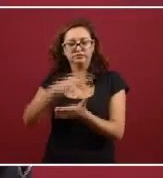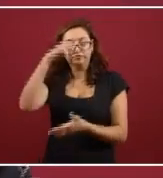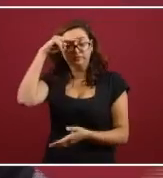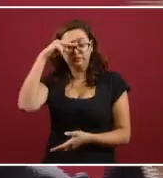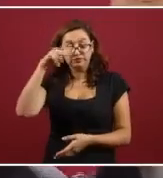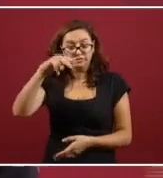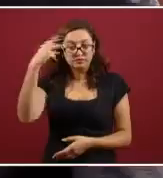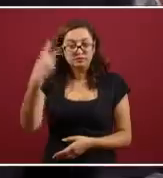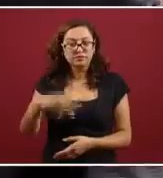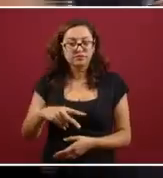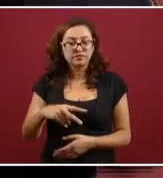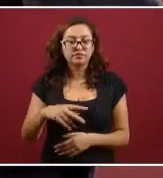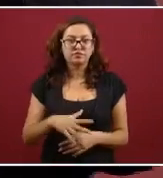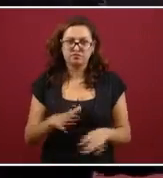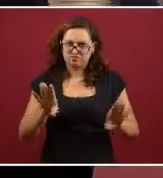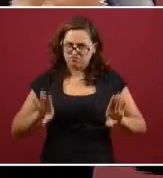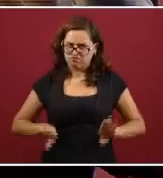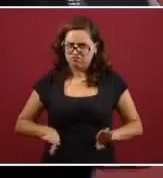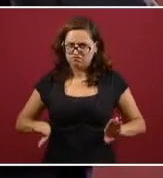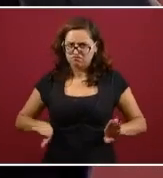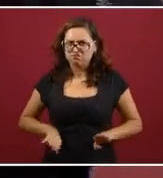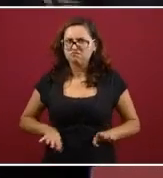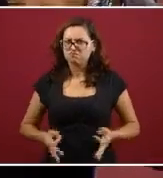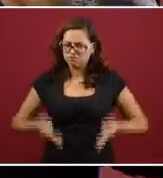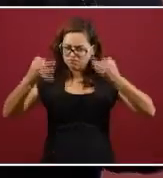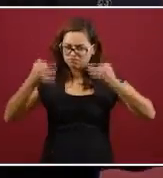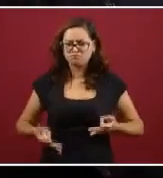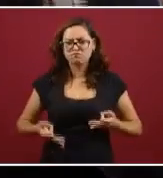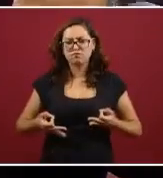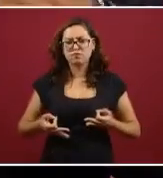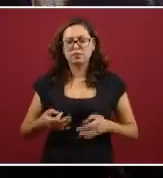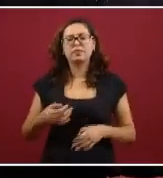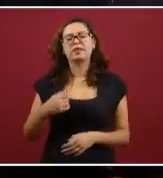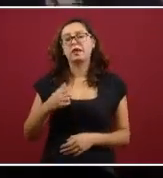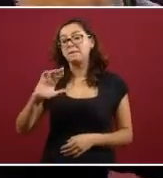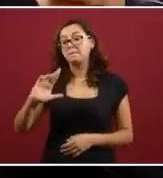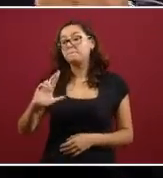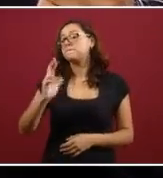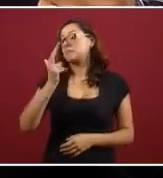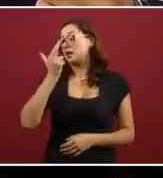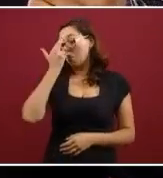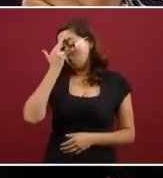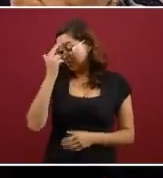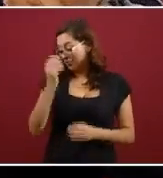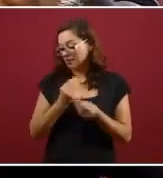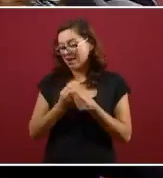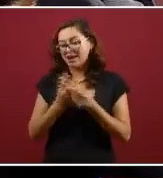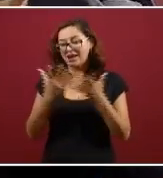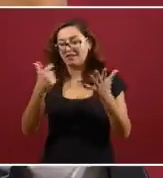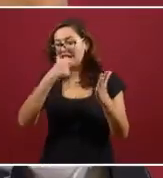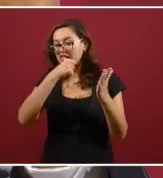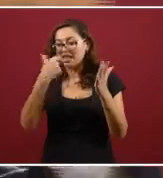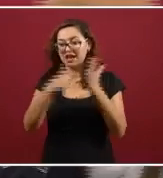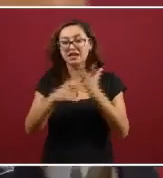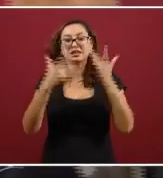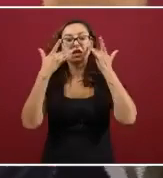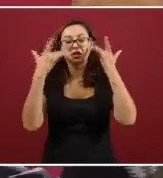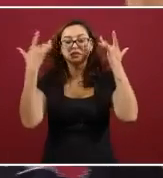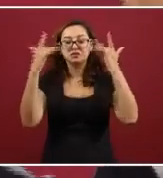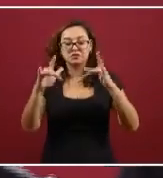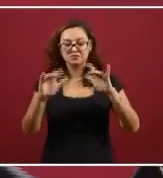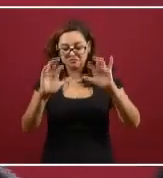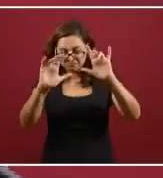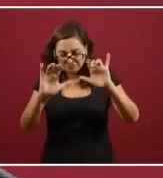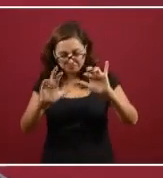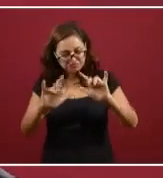por mantener principios y hasta recuerdo lo que puse en la renuncia. Le agradezco